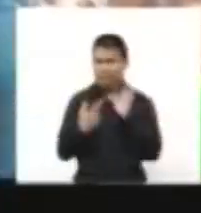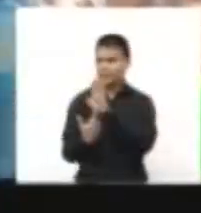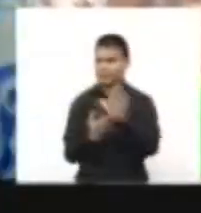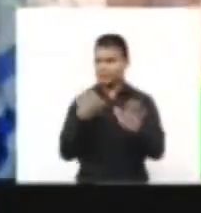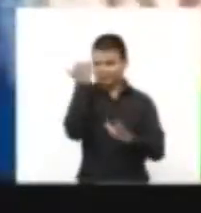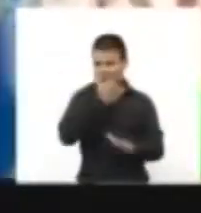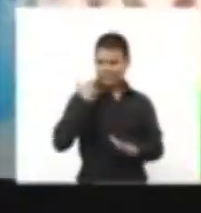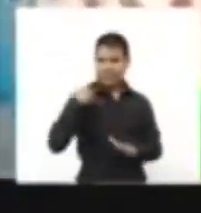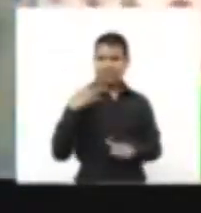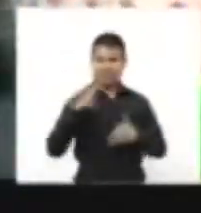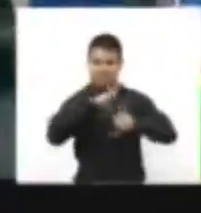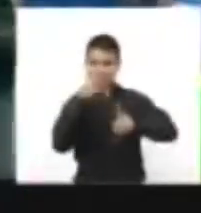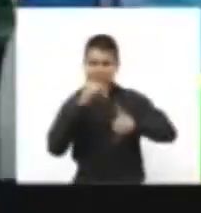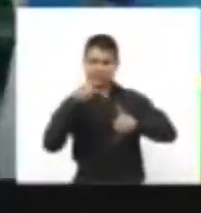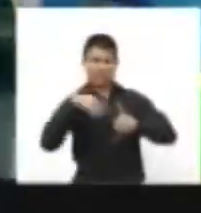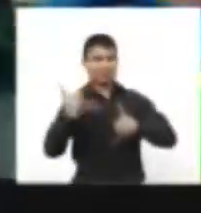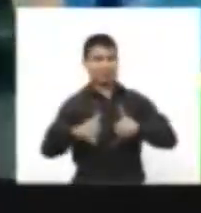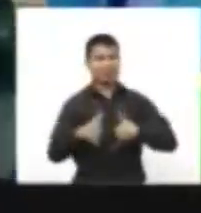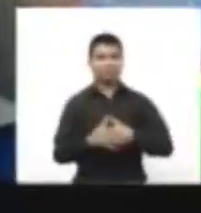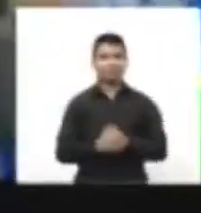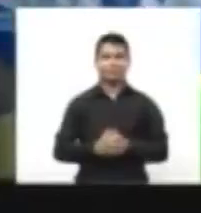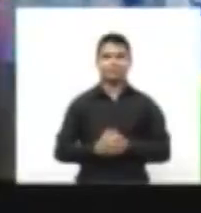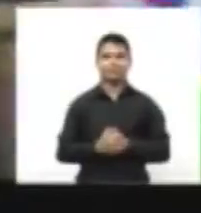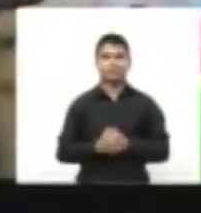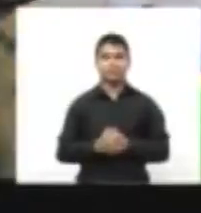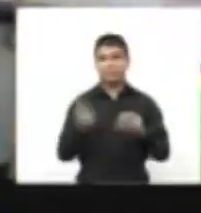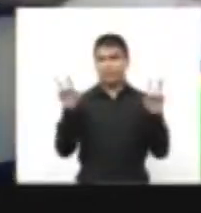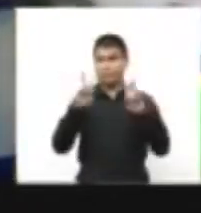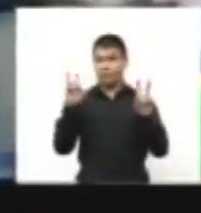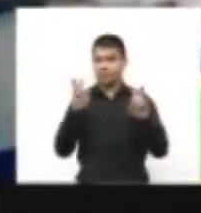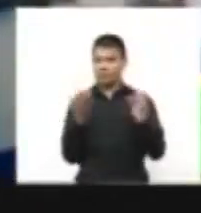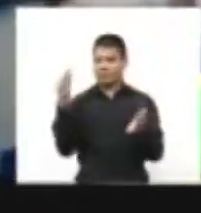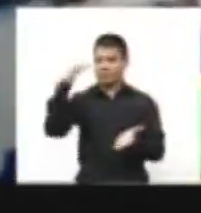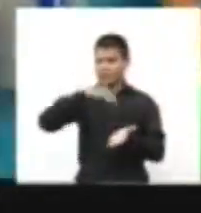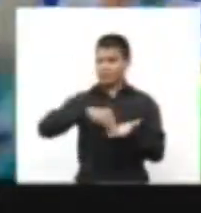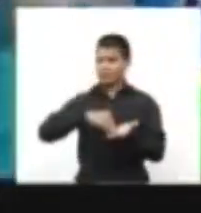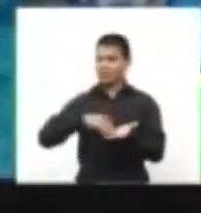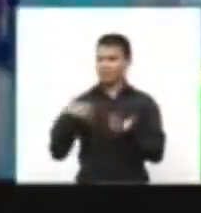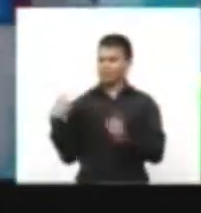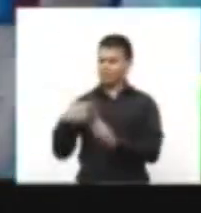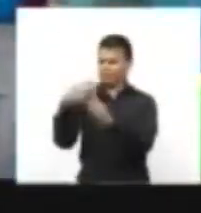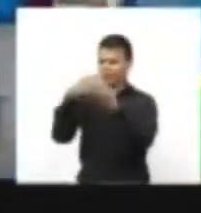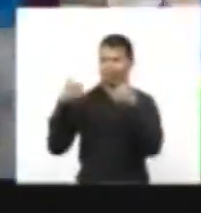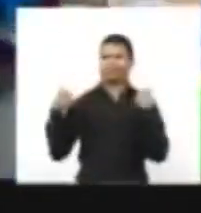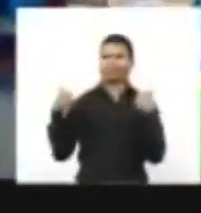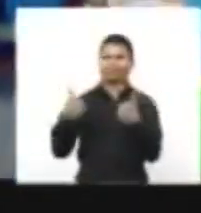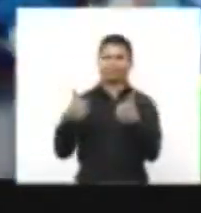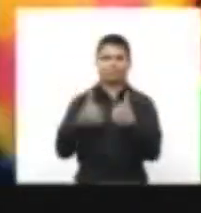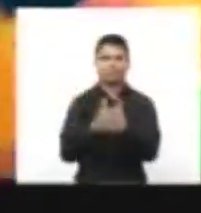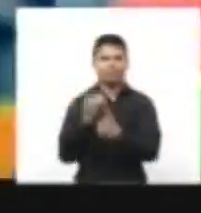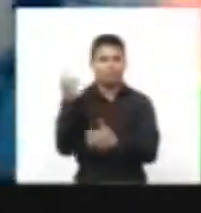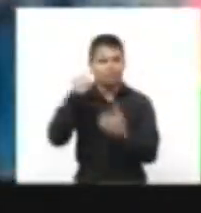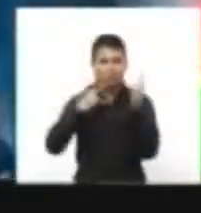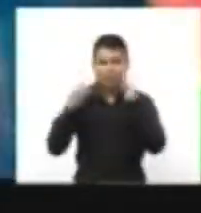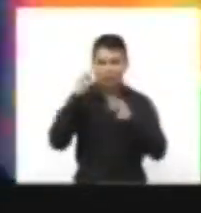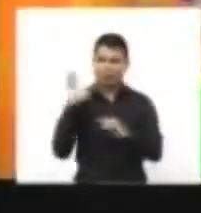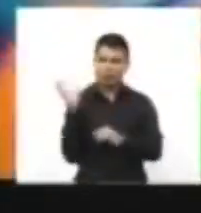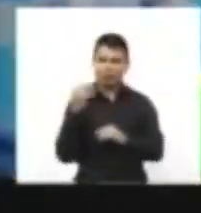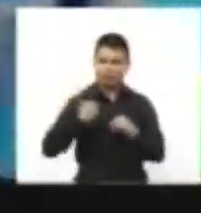esperemos que a toda la gente le guste este video. Un tema que seguro volverá a ser un éxito y pondrá a todos a disfrutar de las fiestas carnestolendas